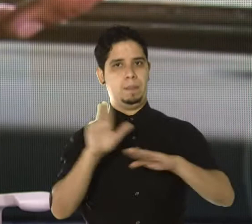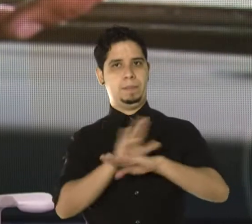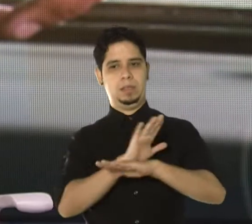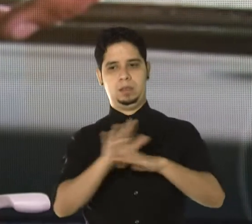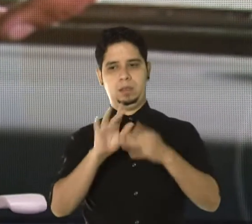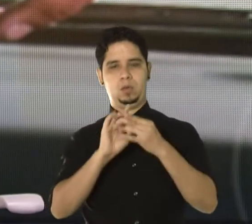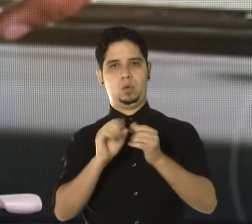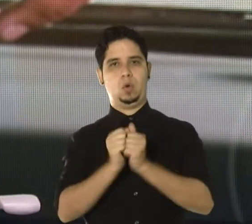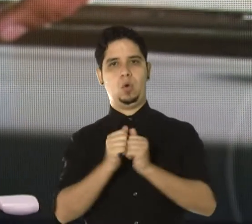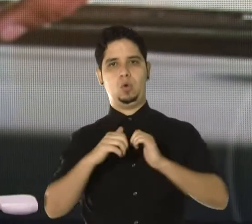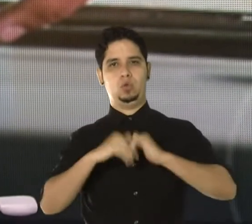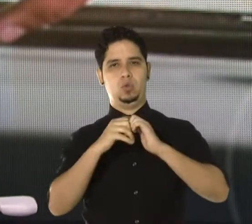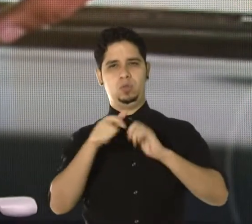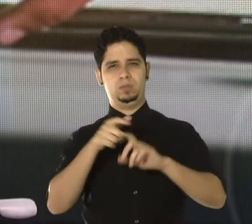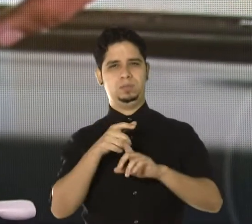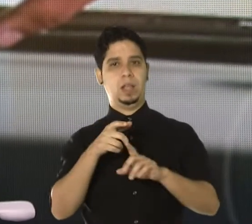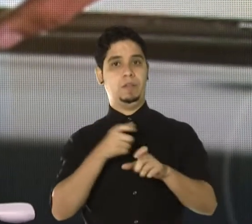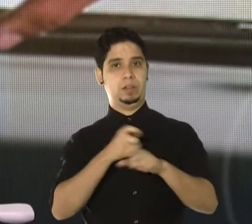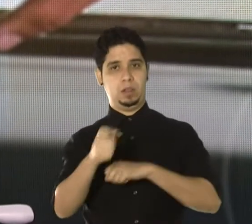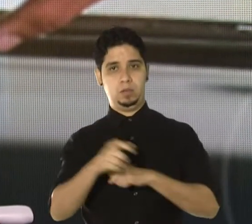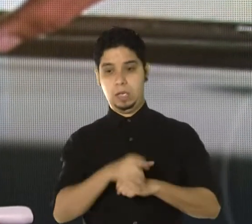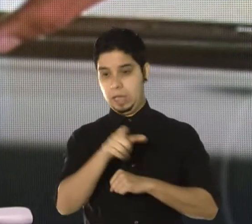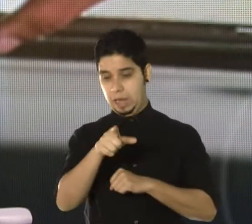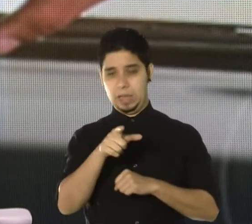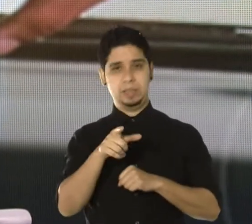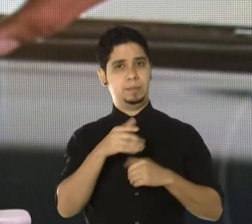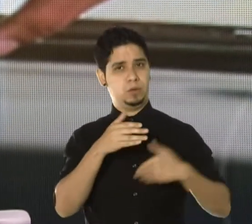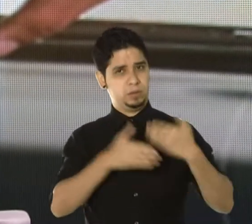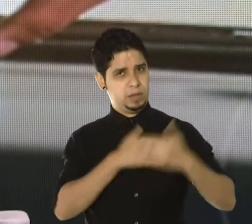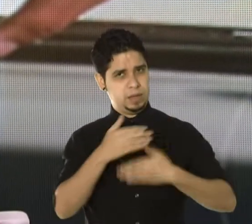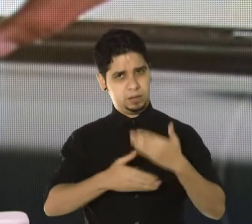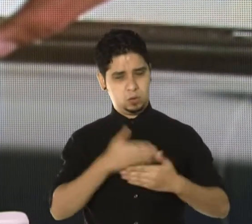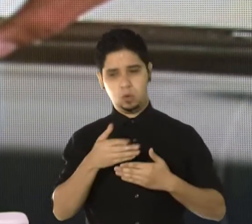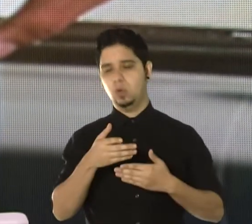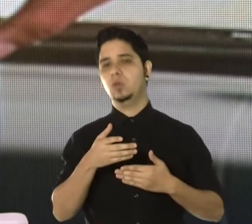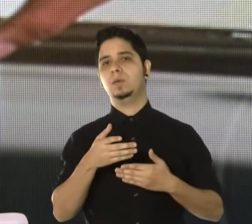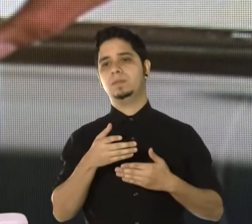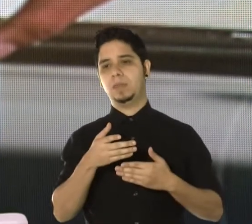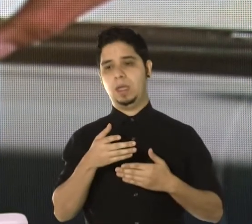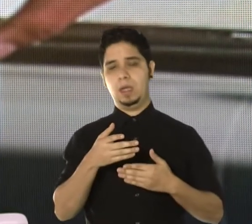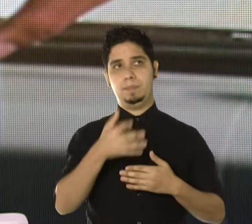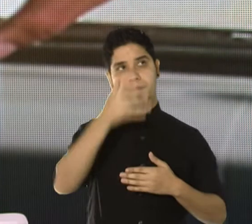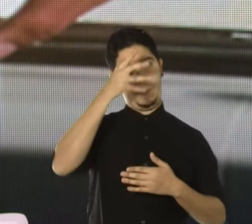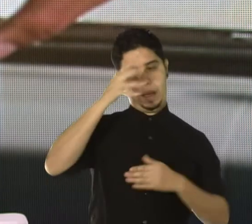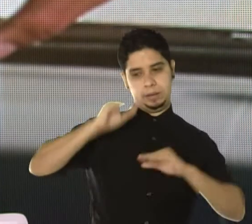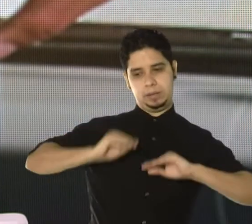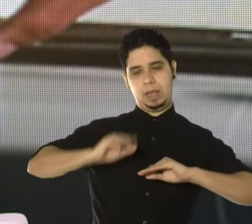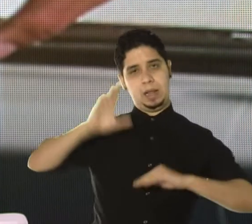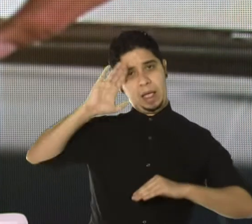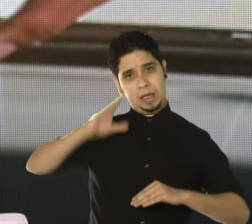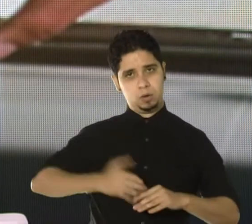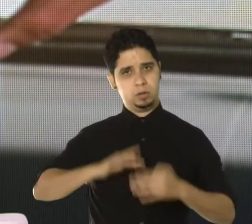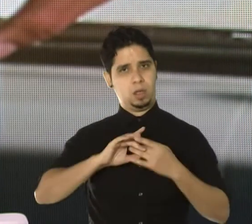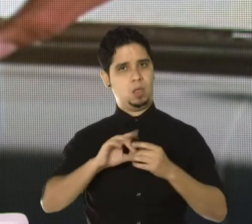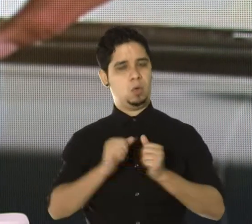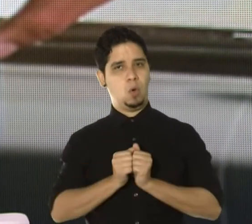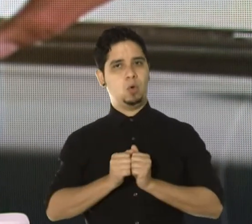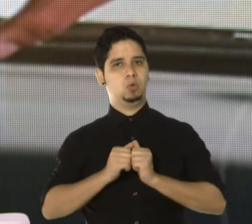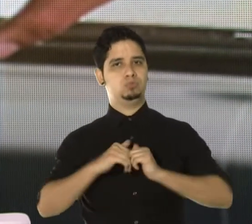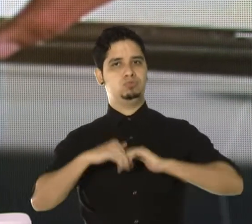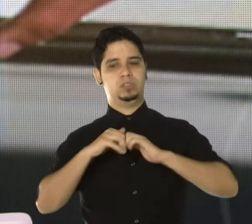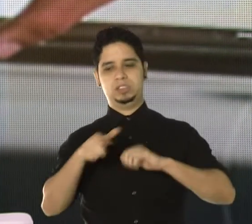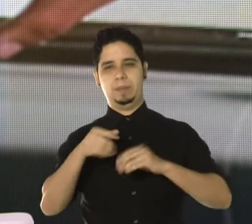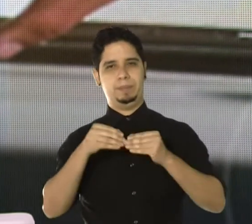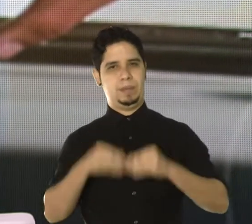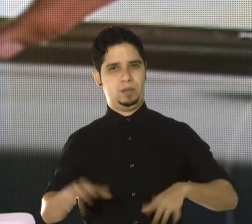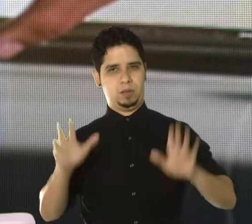y ese conocimiento, ese traspaso de conocimiento, pues se fue perdiendo. Nosotros entendemos que los fondos de recuperación en Puerto Rico,